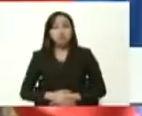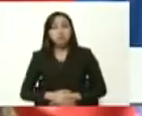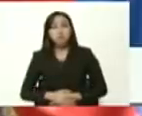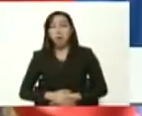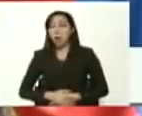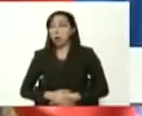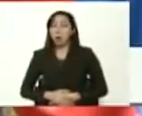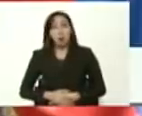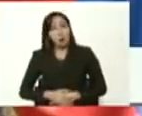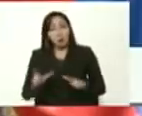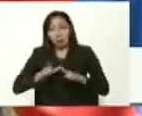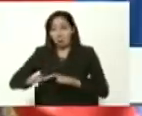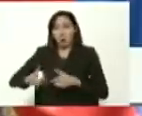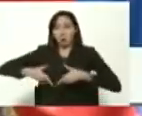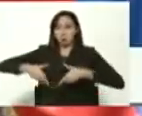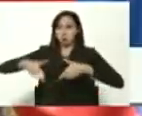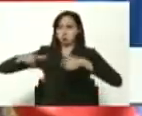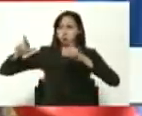apartamentos de lujo,